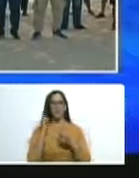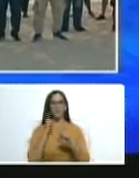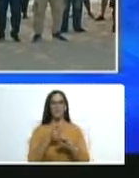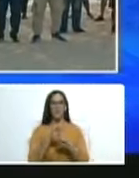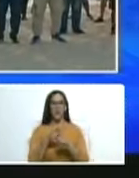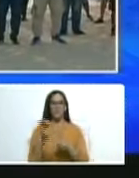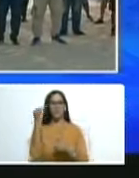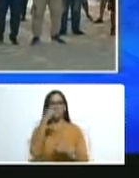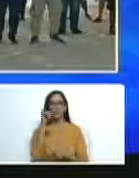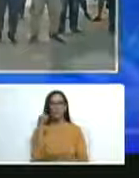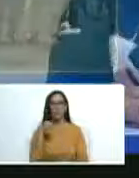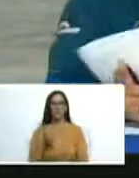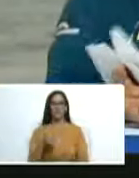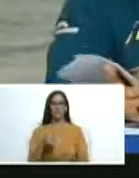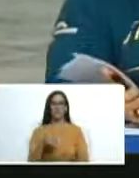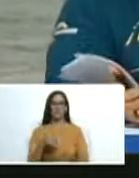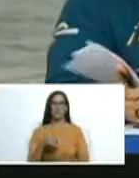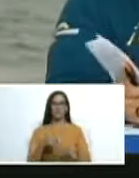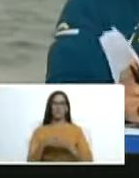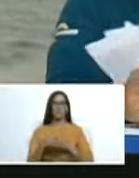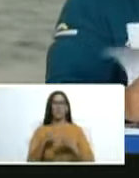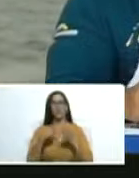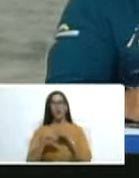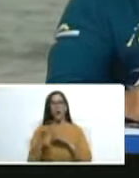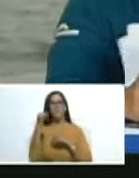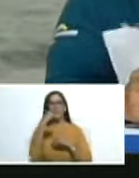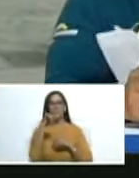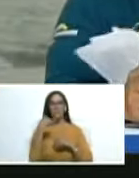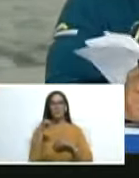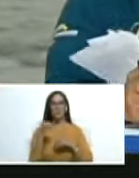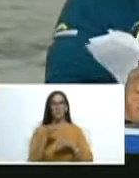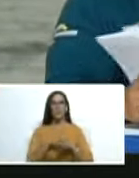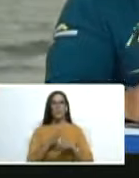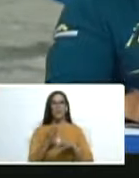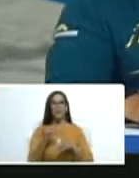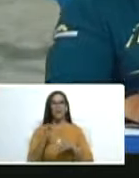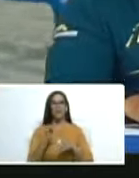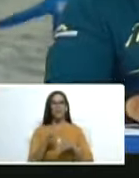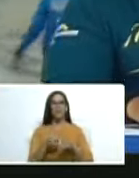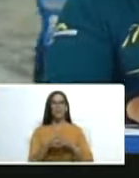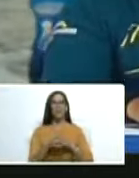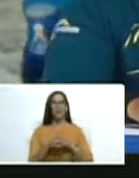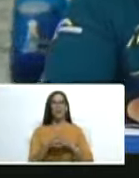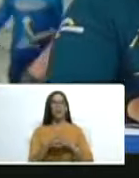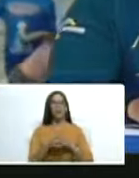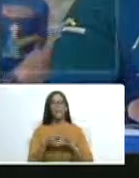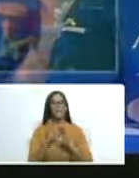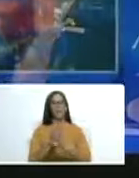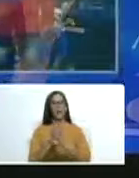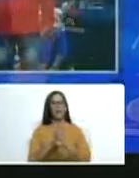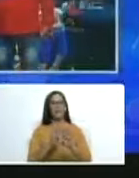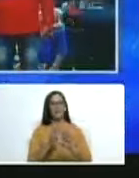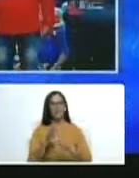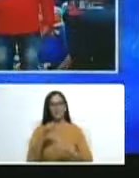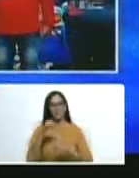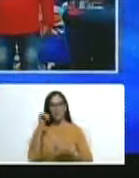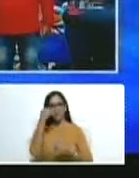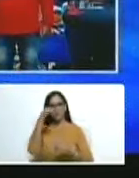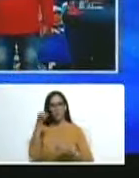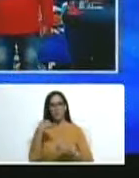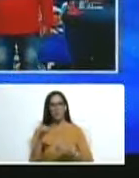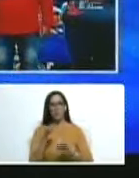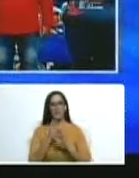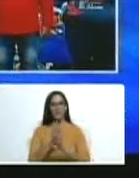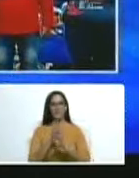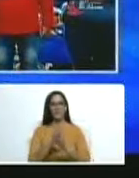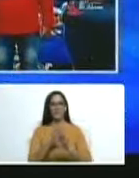el Zulia. Nos vamos para el Zulia porque hay una gran marcha. Ponme las imágenes del Zulia. Una gran